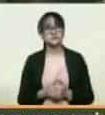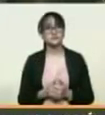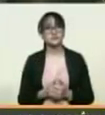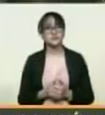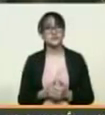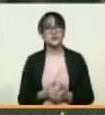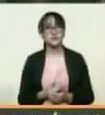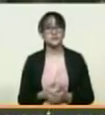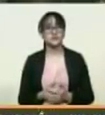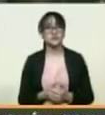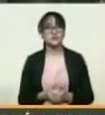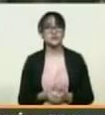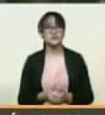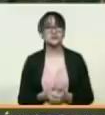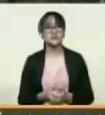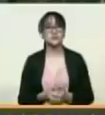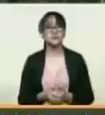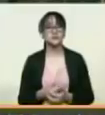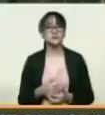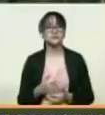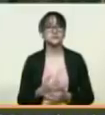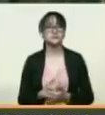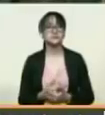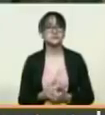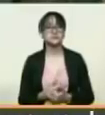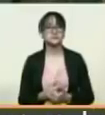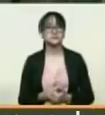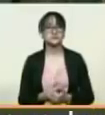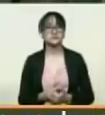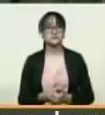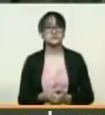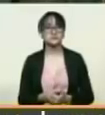alguna manera la integridad regional?